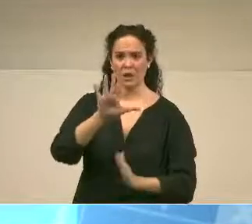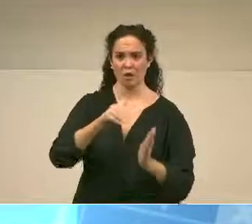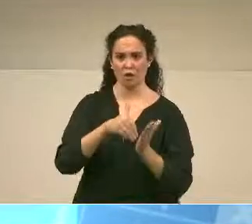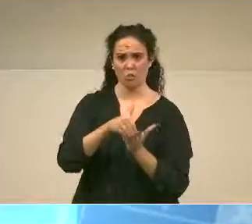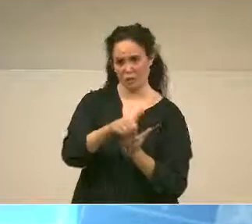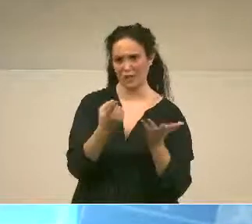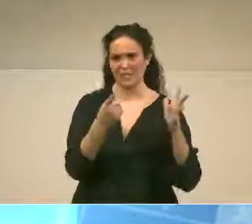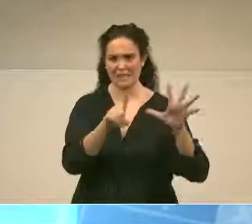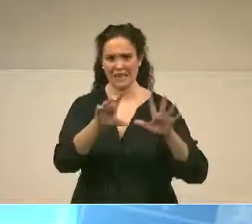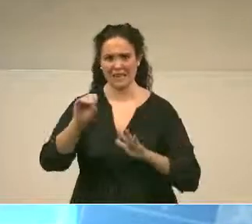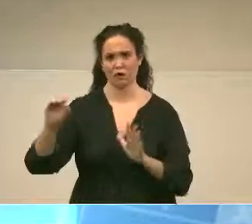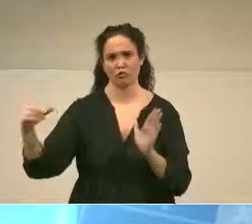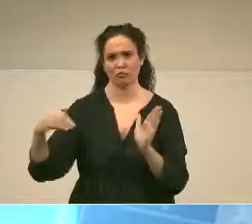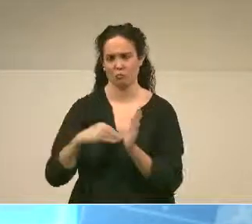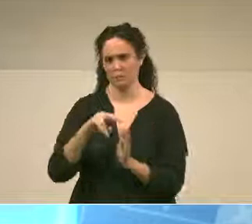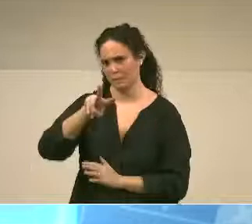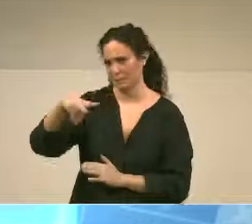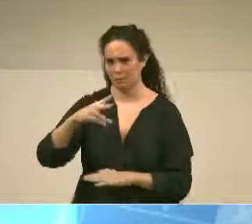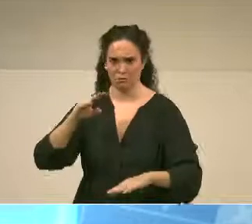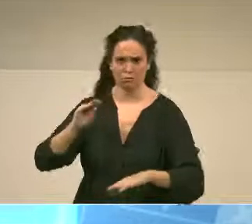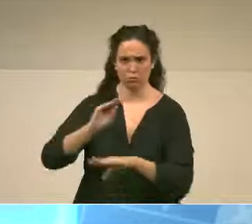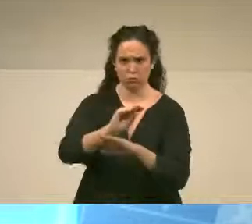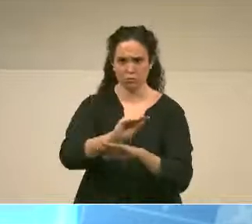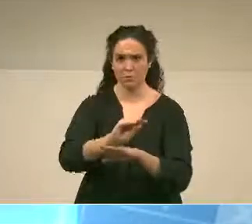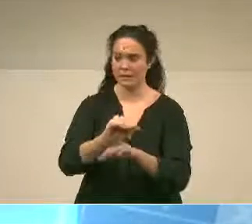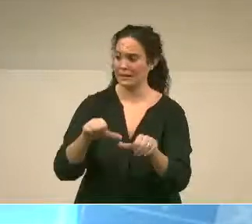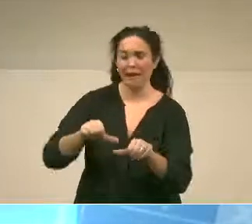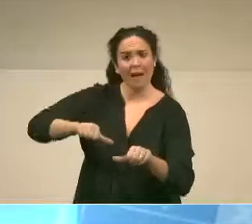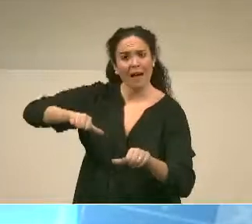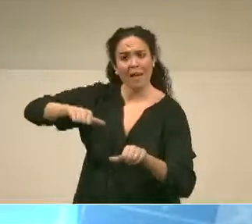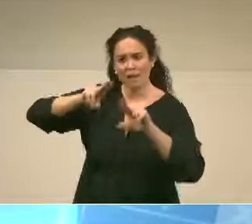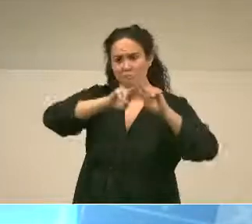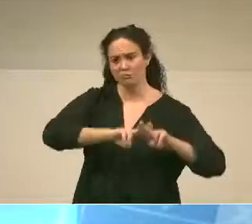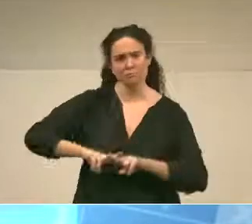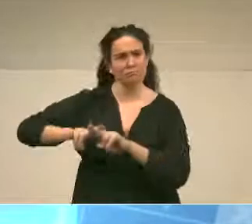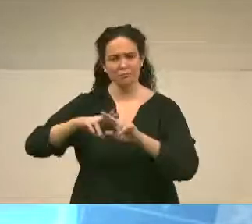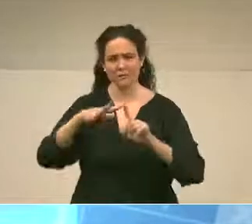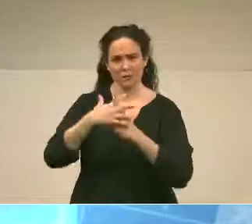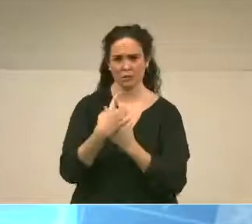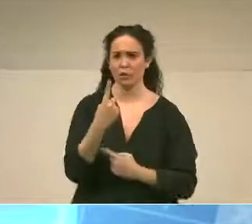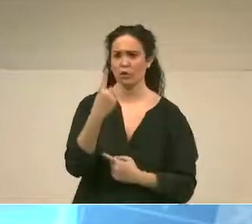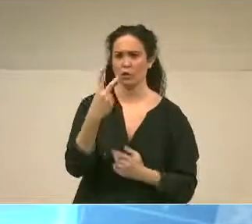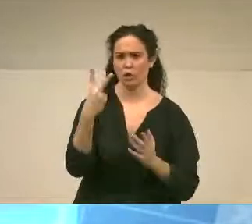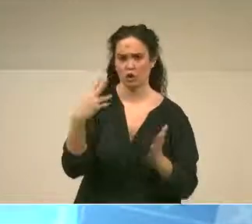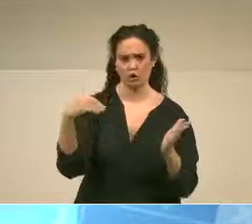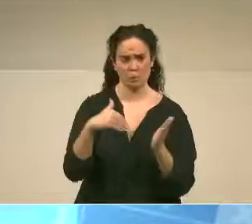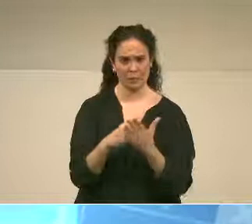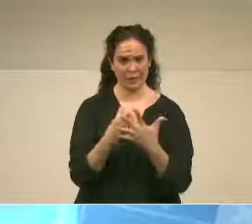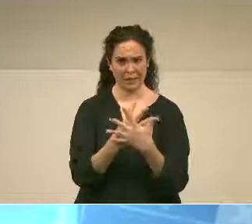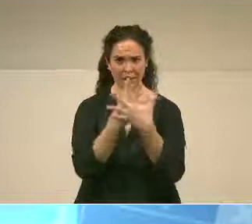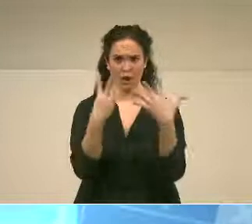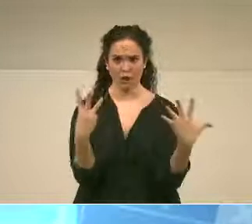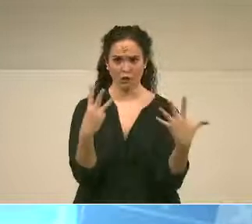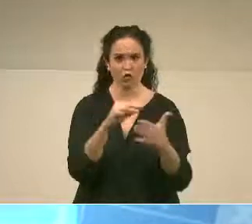y, por hacer un pequeño análisis de lo que ha ocurrido en los últimos años, en el año 2018 se